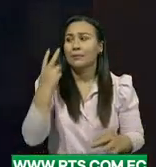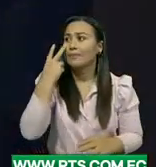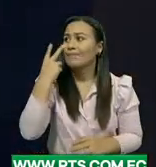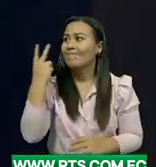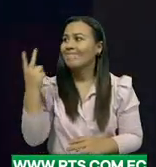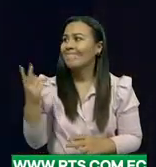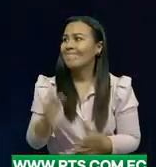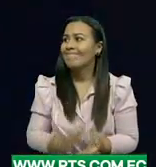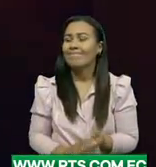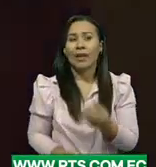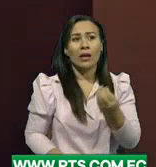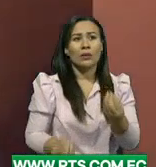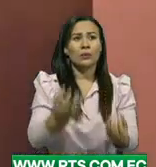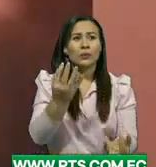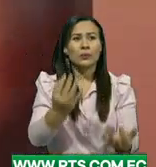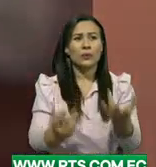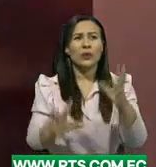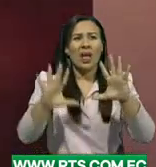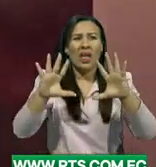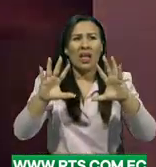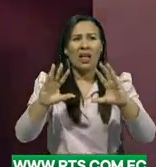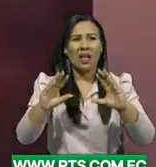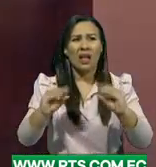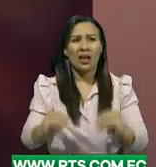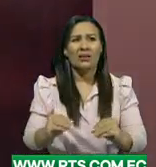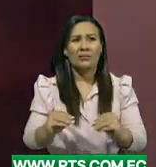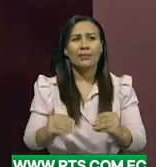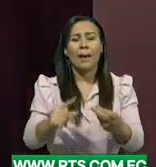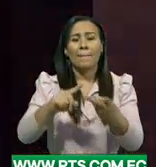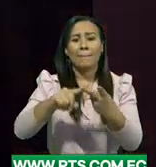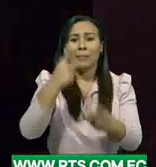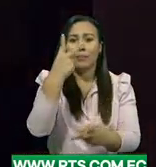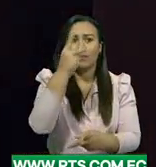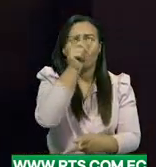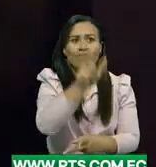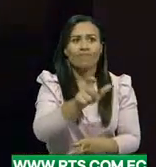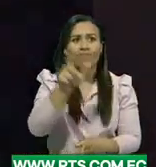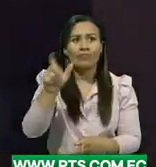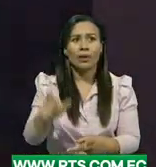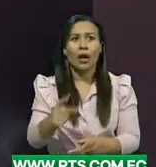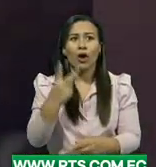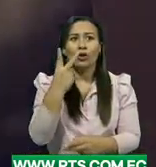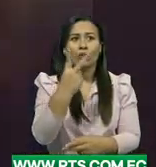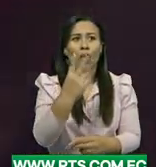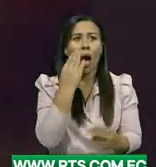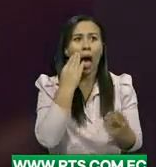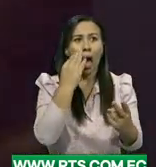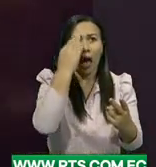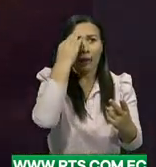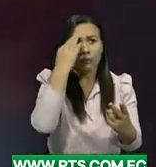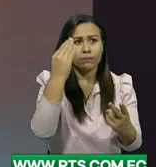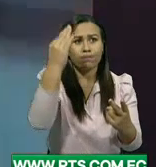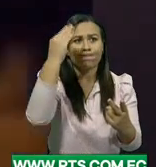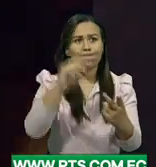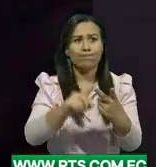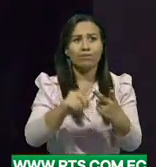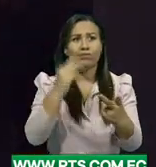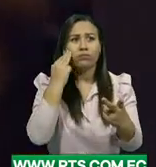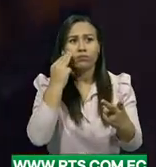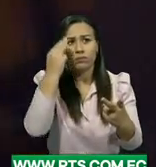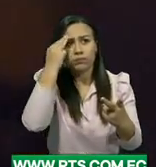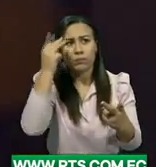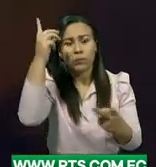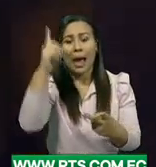El flagelo consumió todo a su paso y se lleva con él dos personas adultas mayores, las que partieron a la